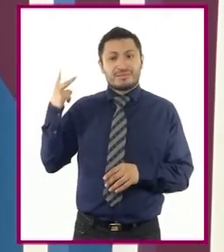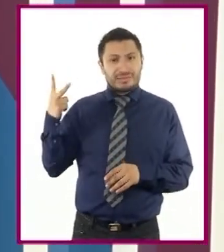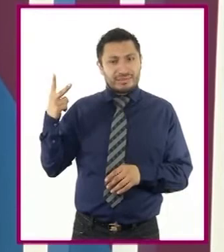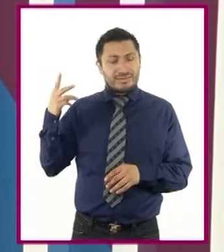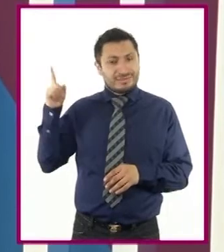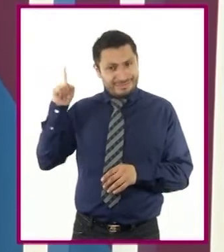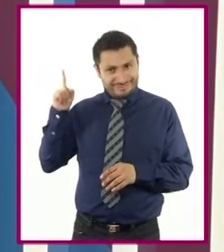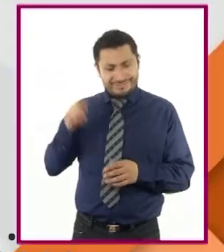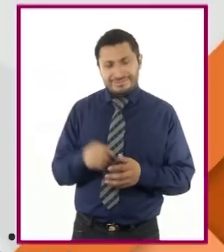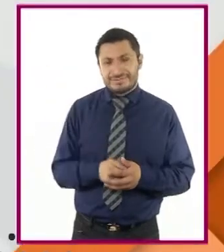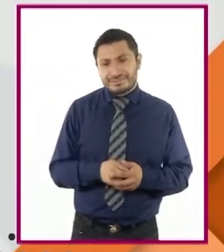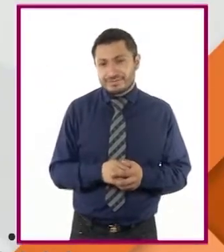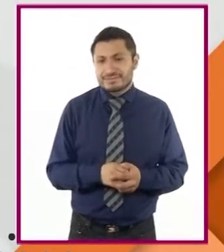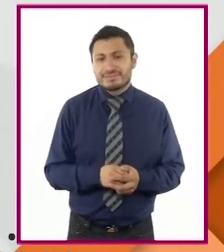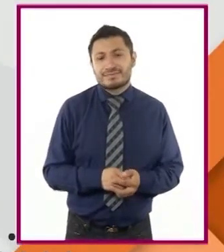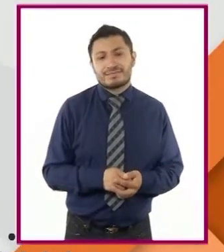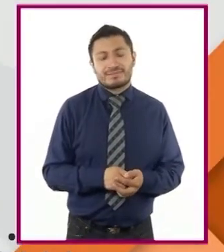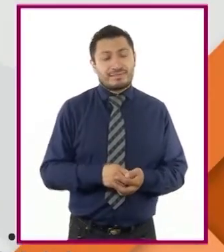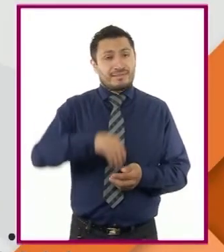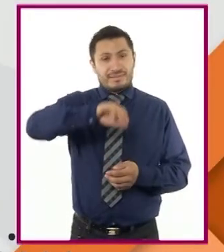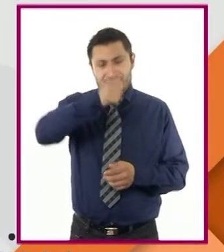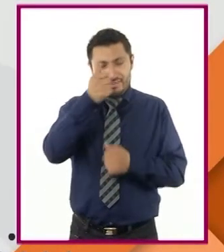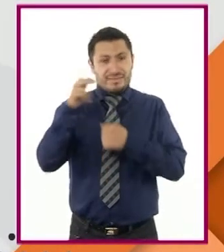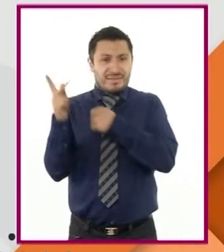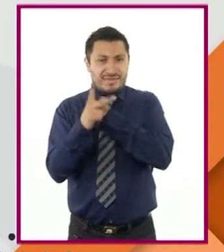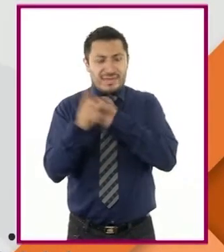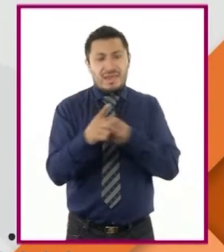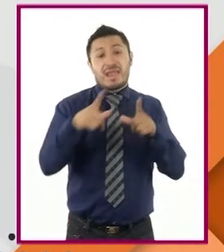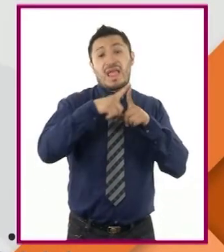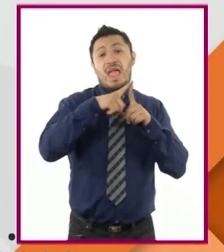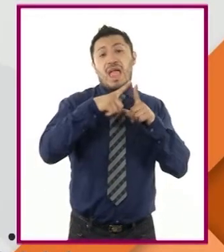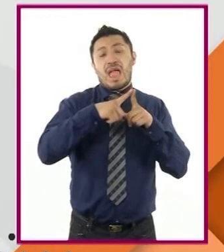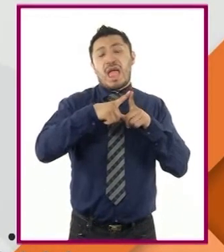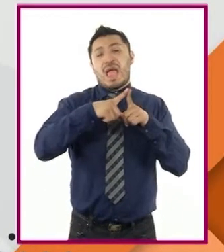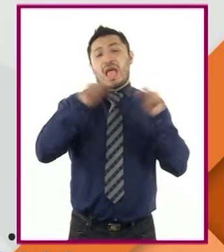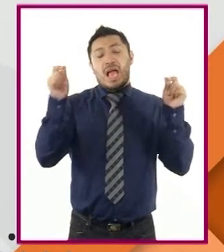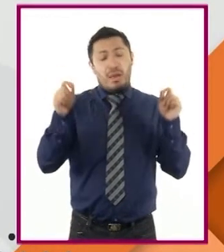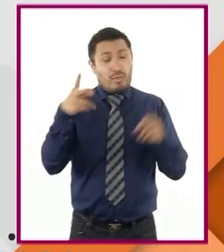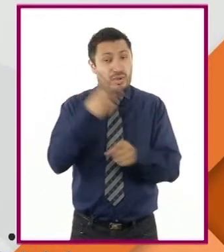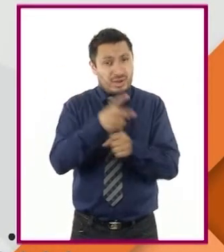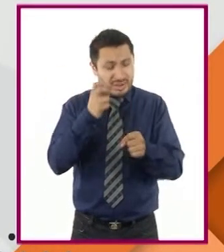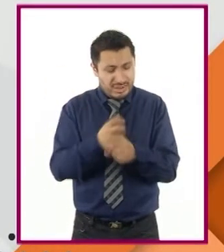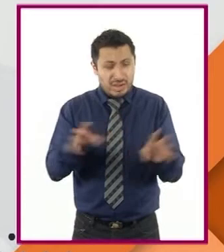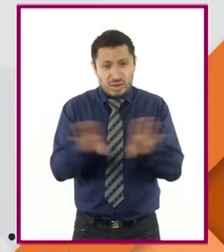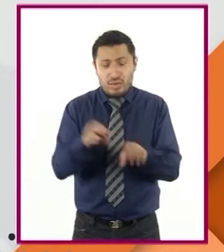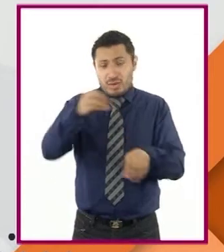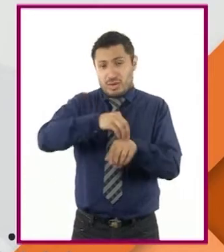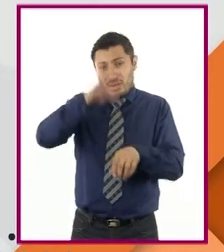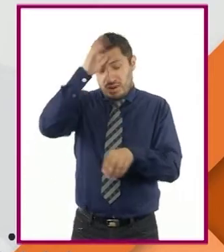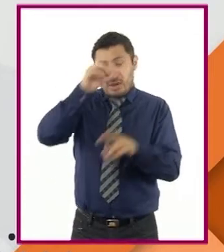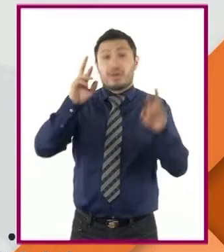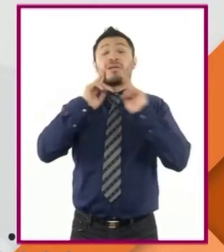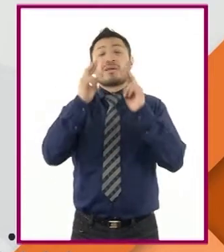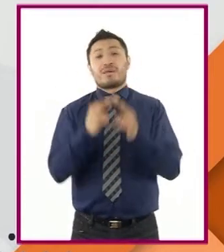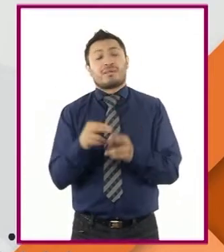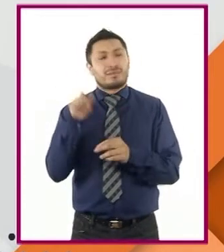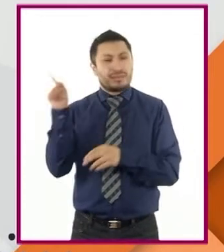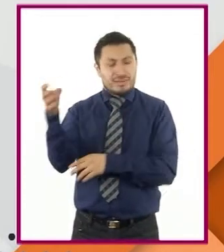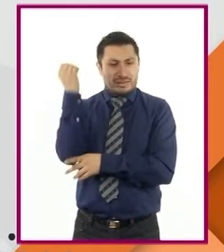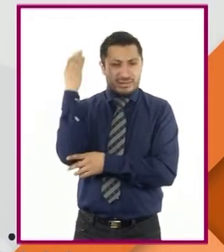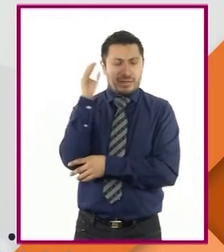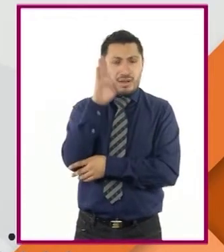Otomano. Estos países y Japón, como invitado, acordaron reunirse en la Conferencia de Berlín